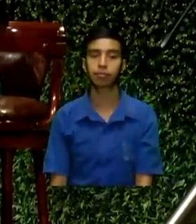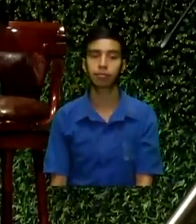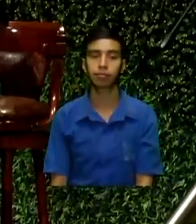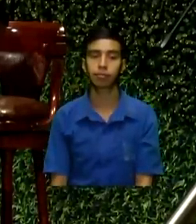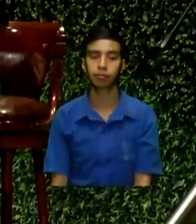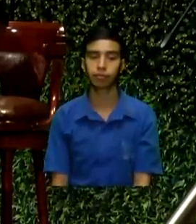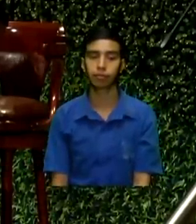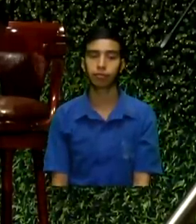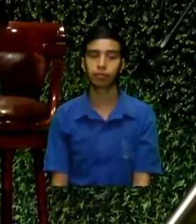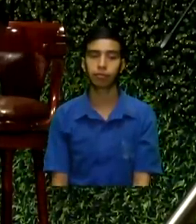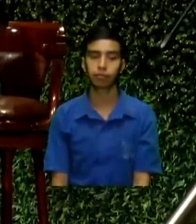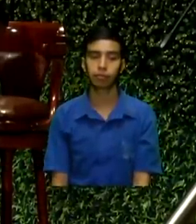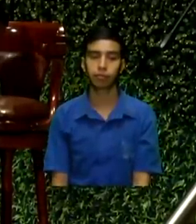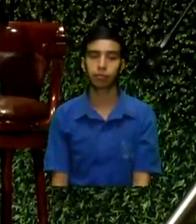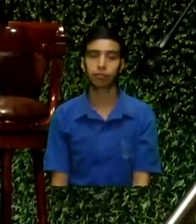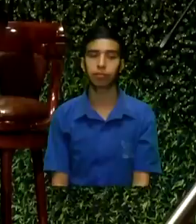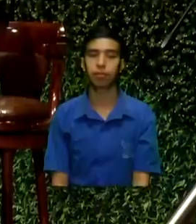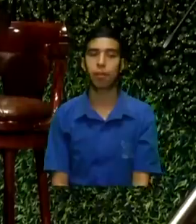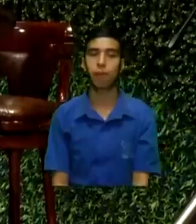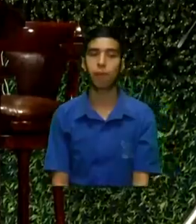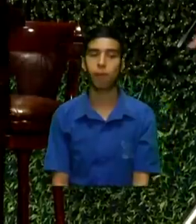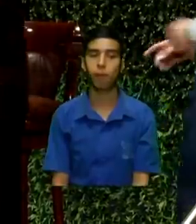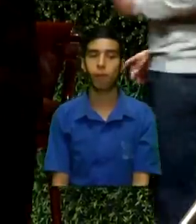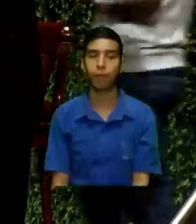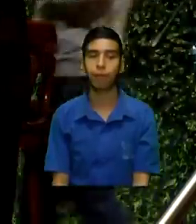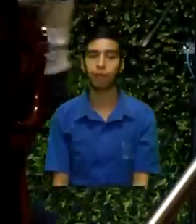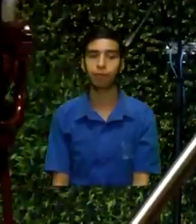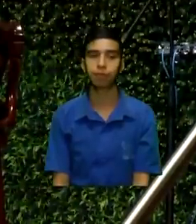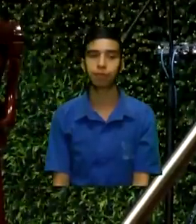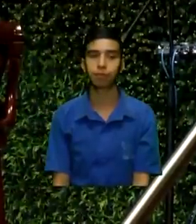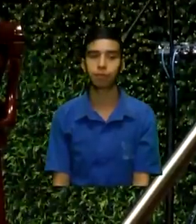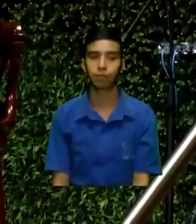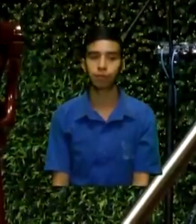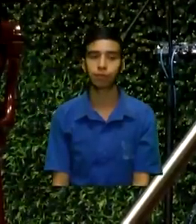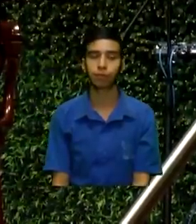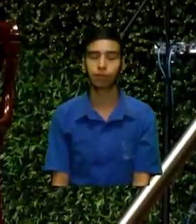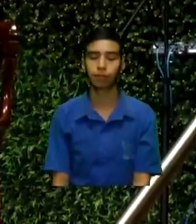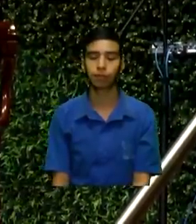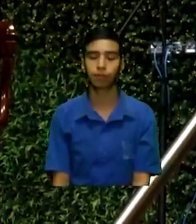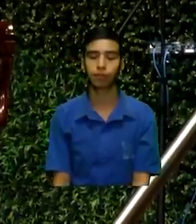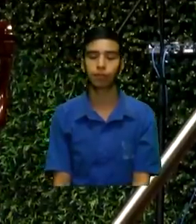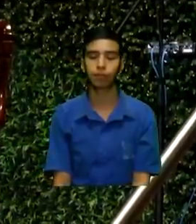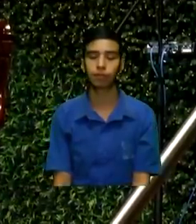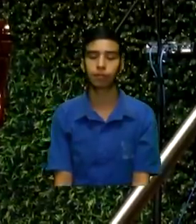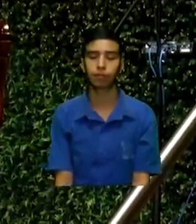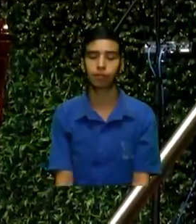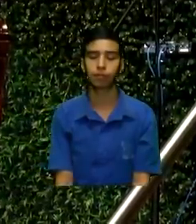porque no sé qué pasó. No sé si algo,